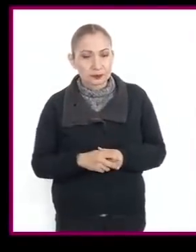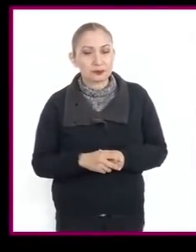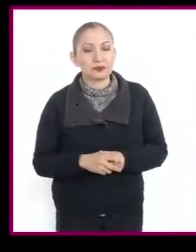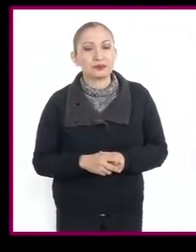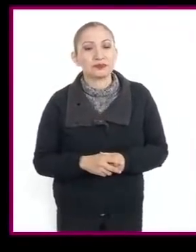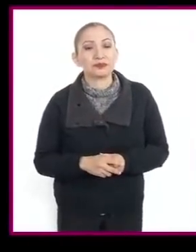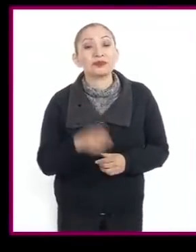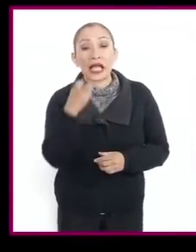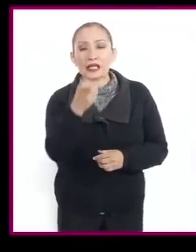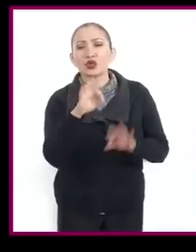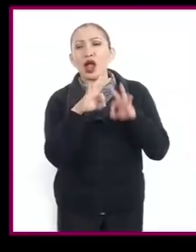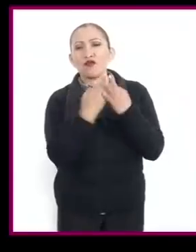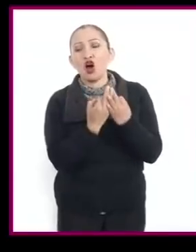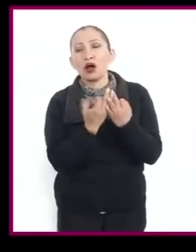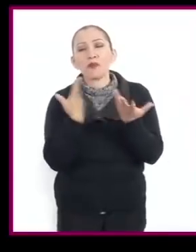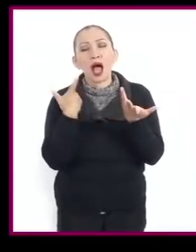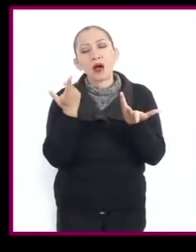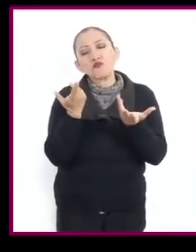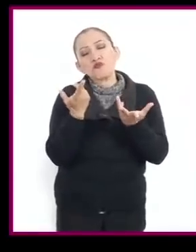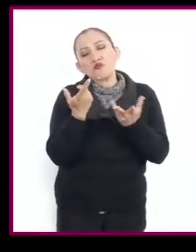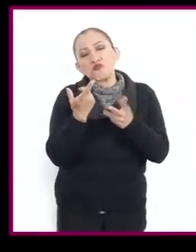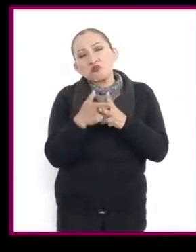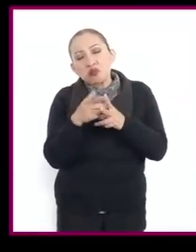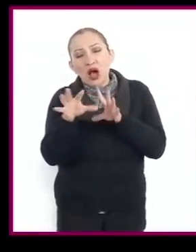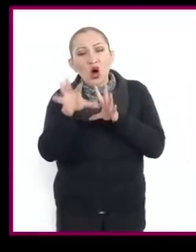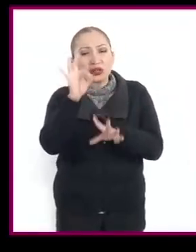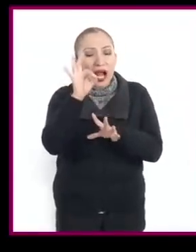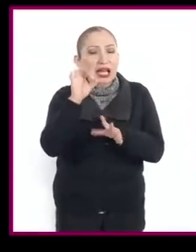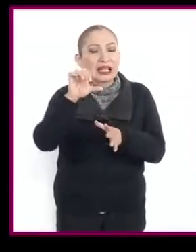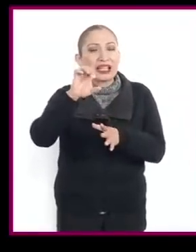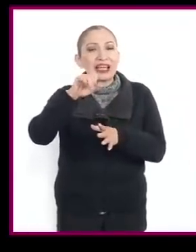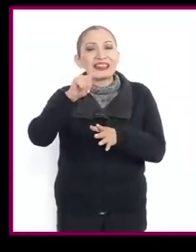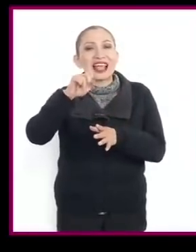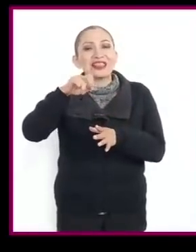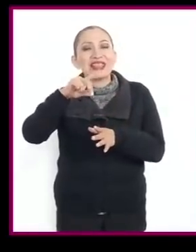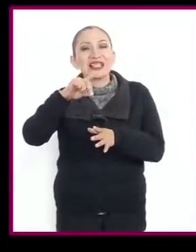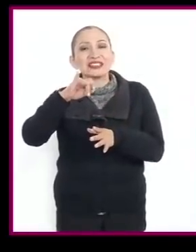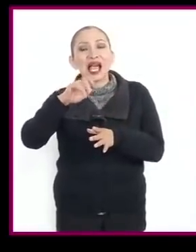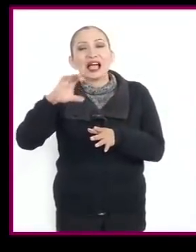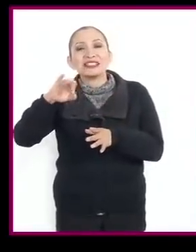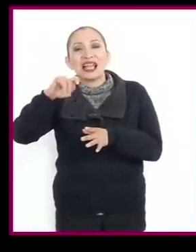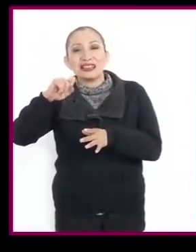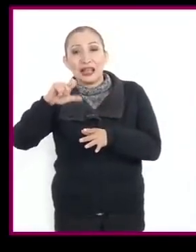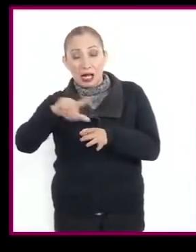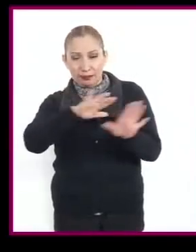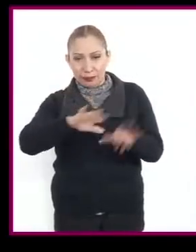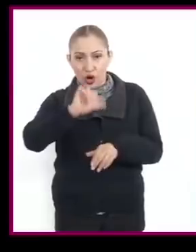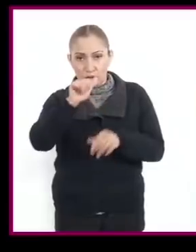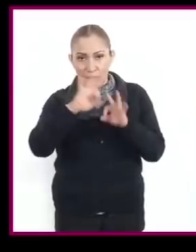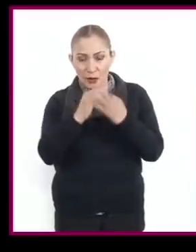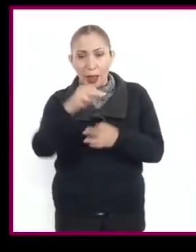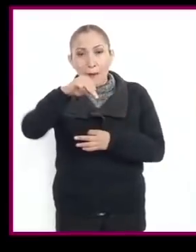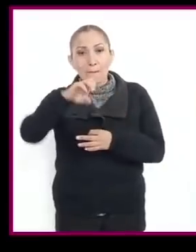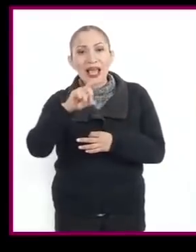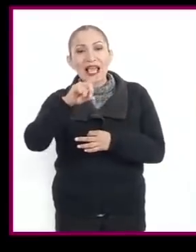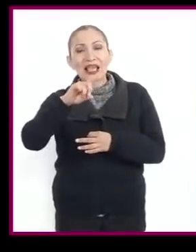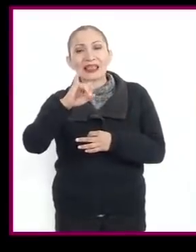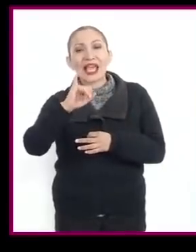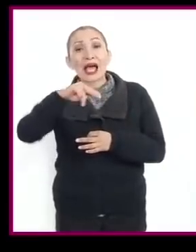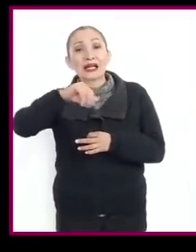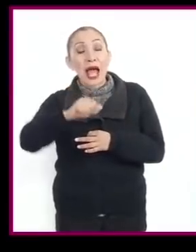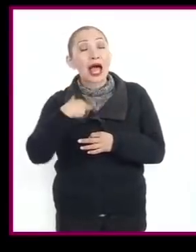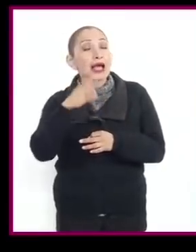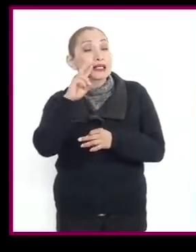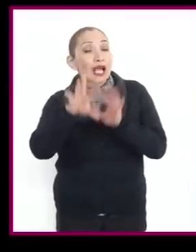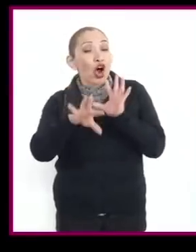25.75. Y esta es una manera de medir como la tendencia central de esto. Otro método es con la mediana. Y esto consiste en determinar cuál